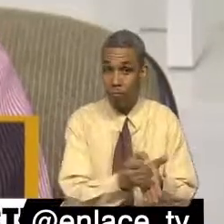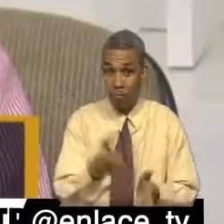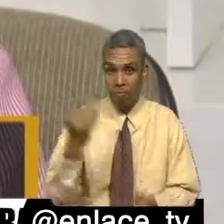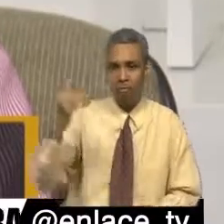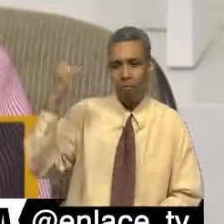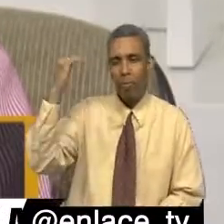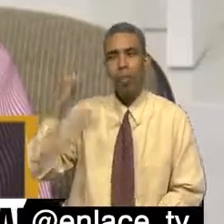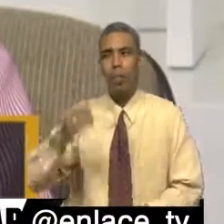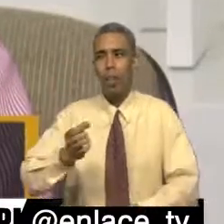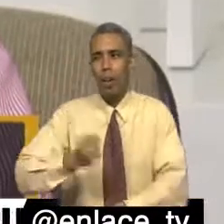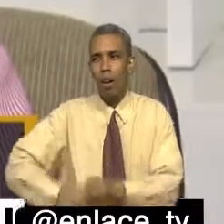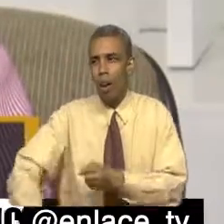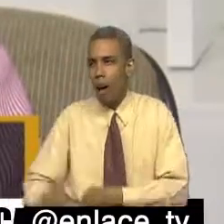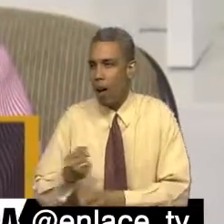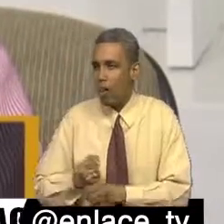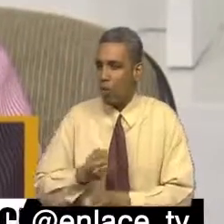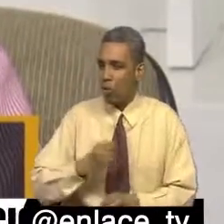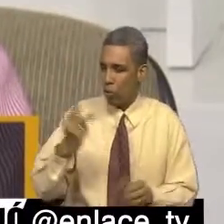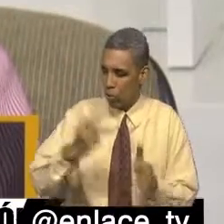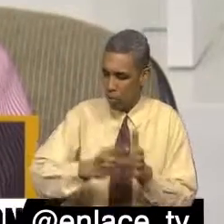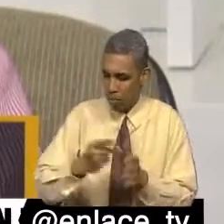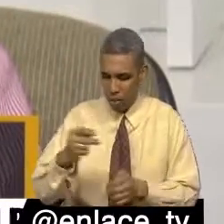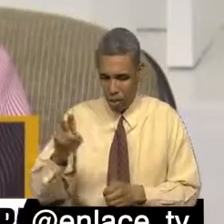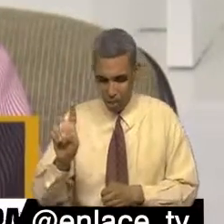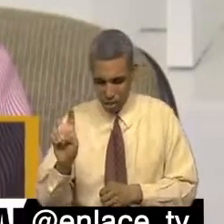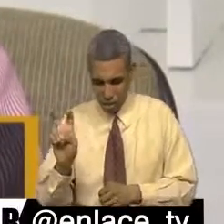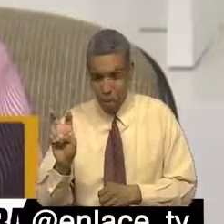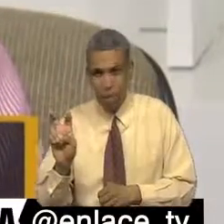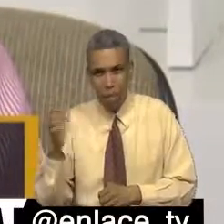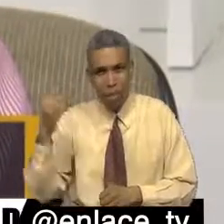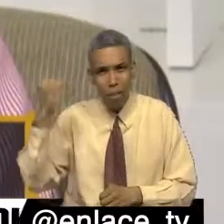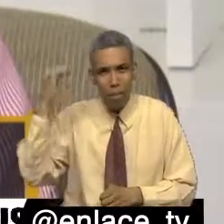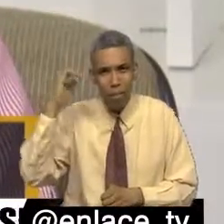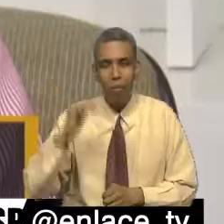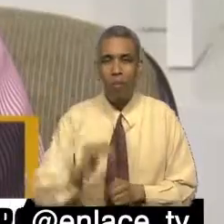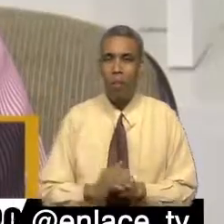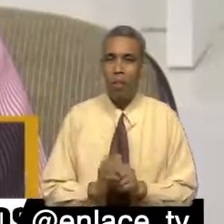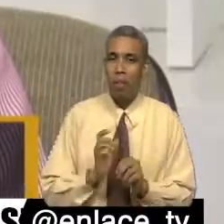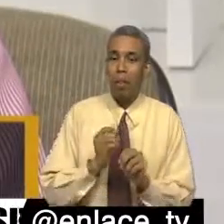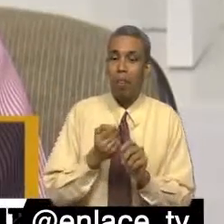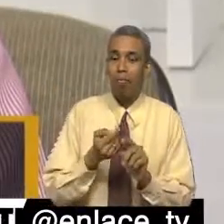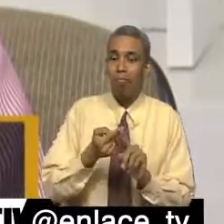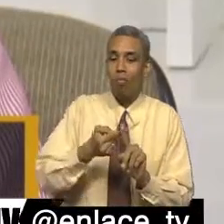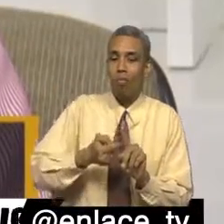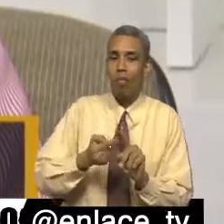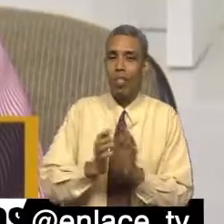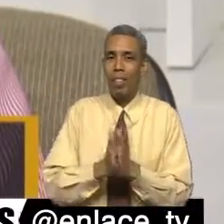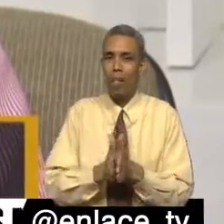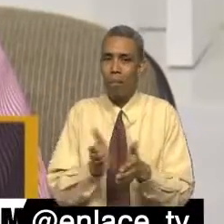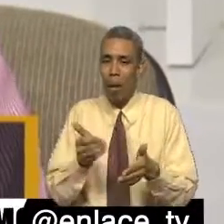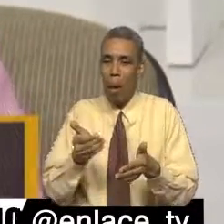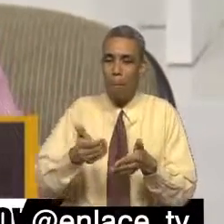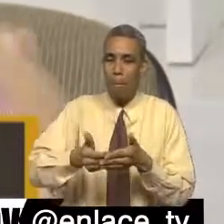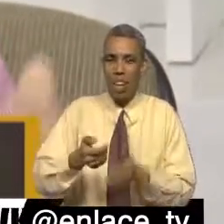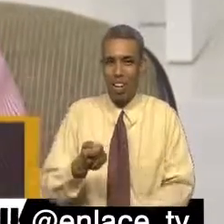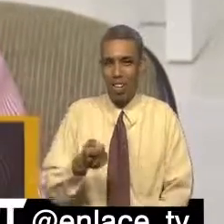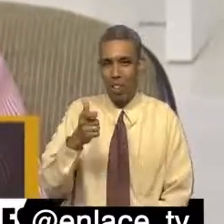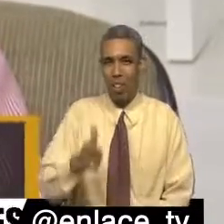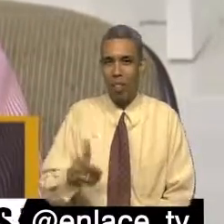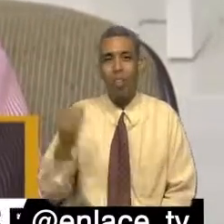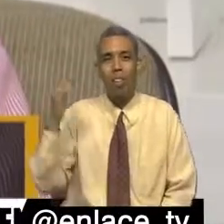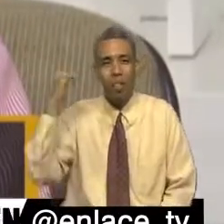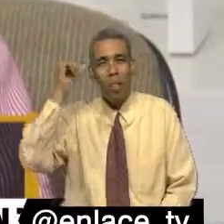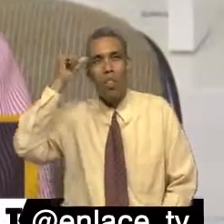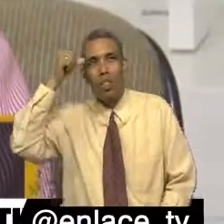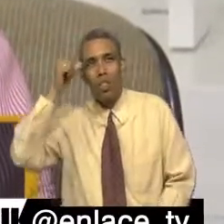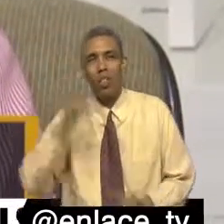un 21 de diciembre, víspera del 24 casi, cuando tuvimos la tentación de meternos en un